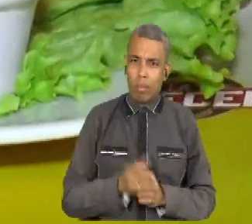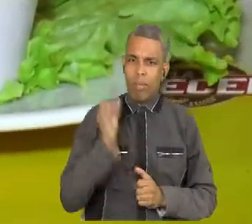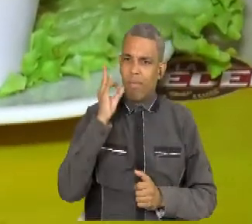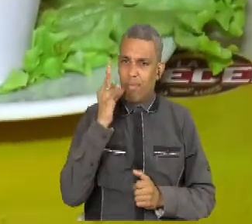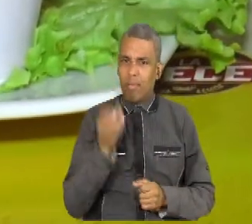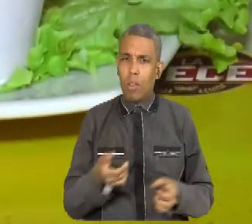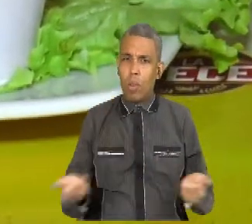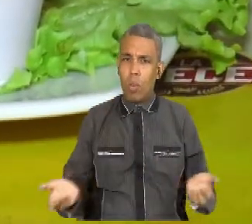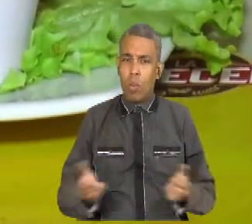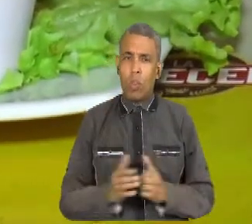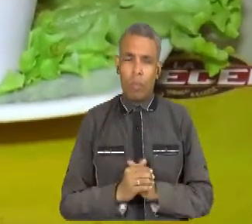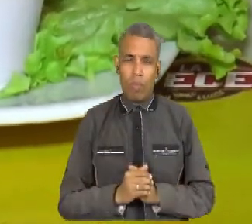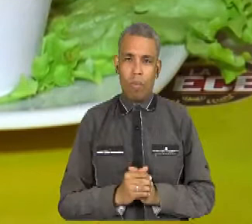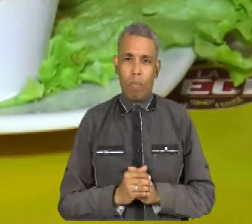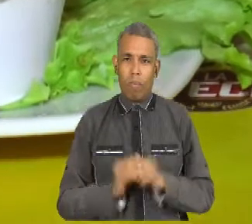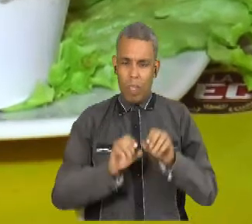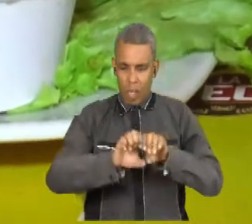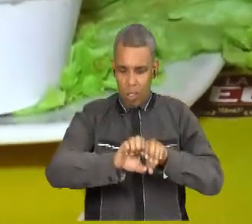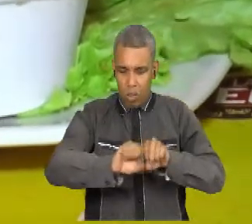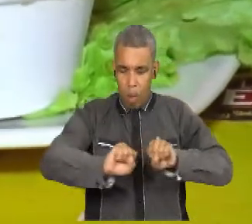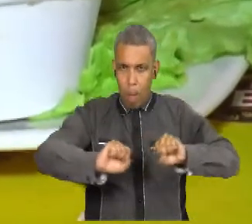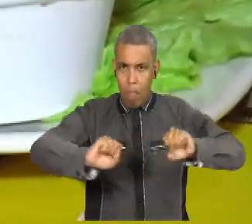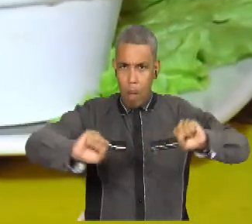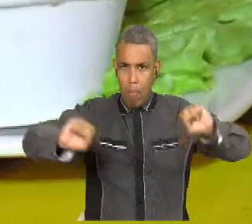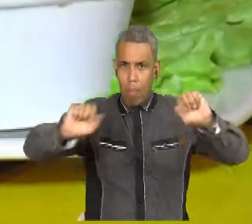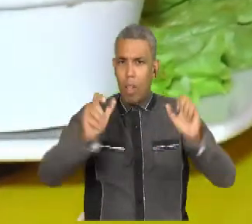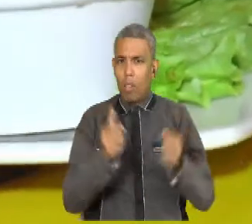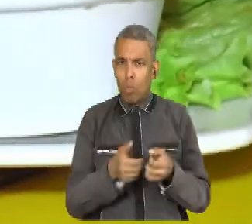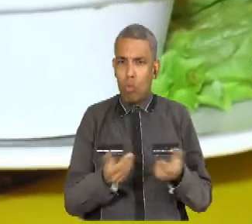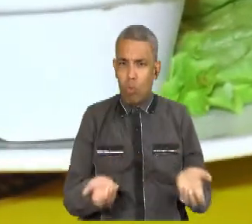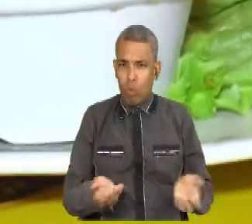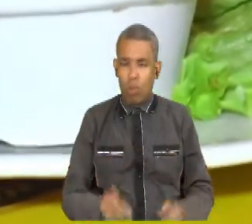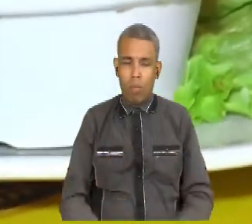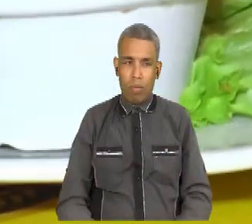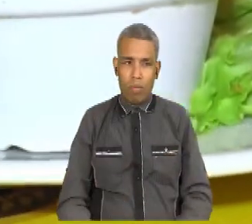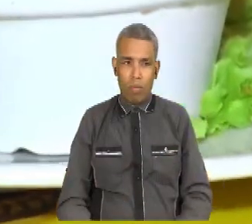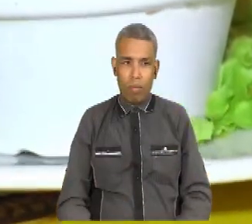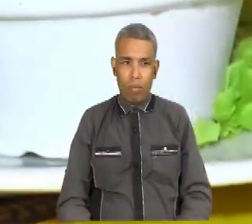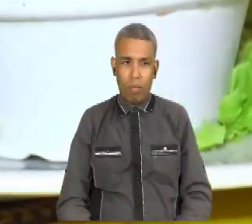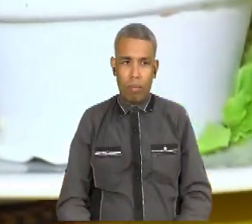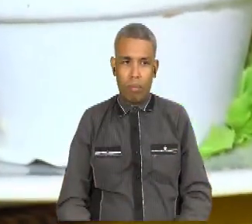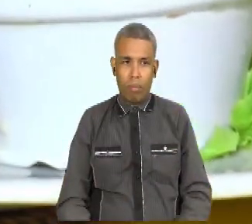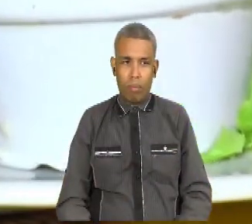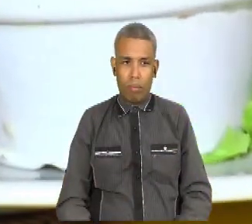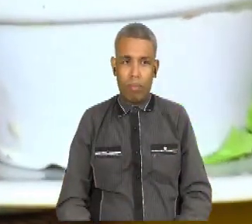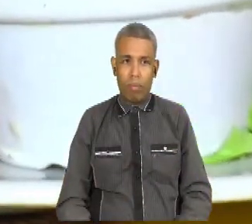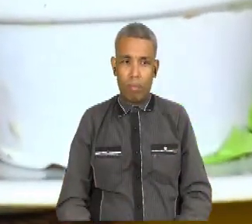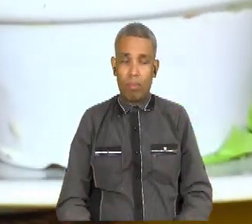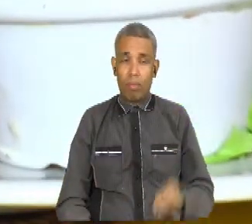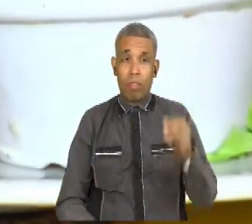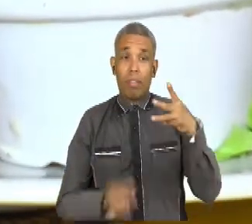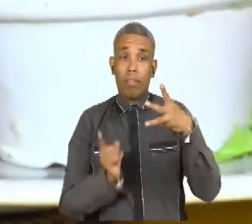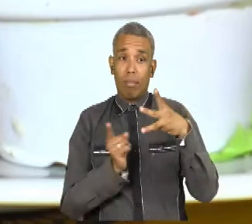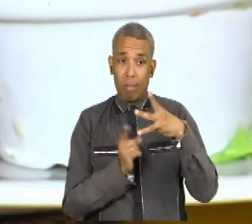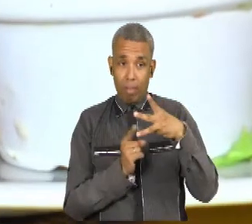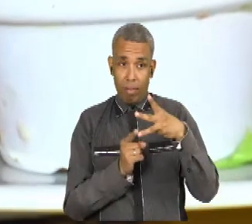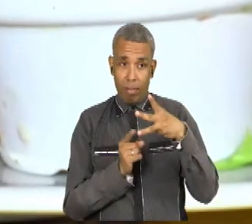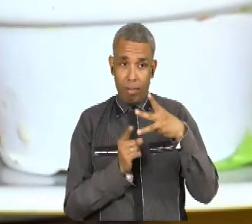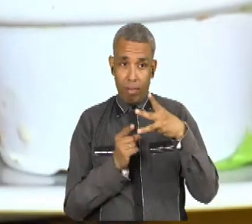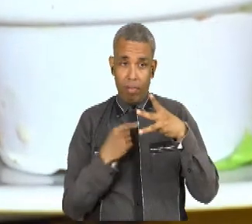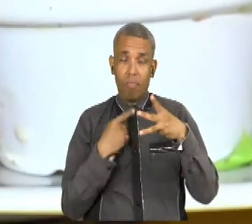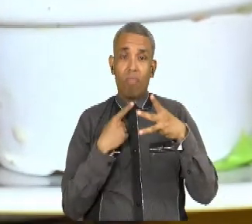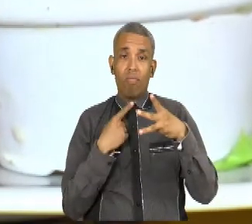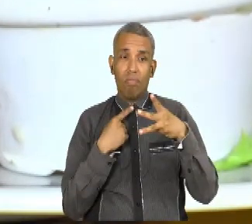es la preparación de estos choricitos y la presentación de nuestro plato. Este también es uno de los platos más preferidos por nuestros clientes. Son